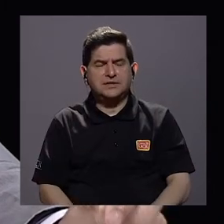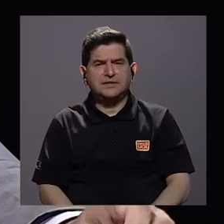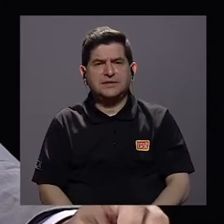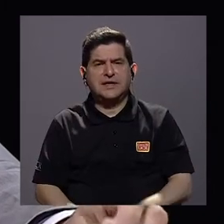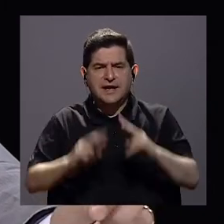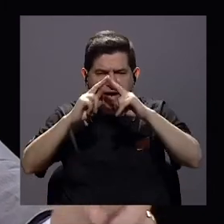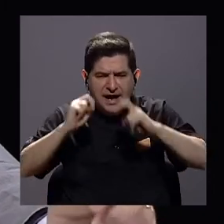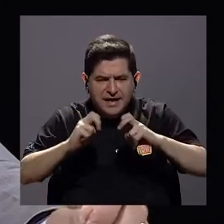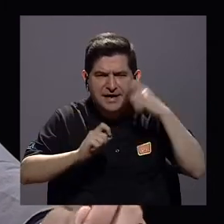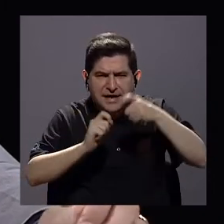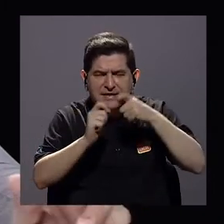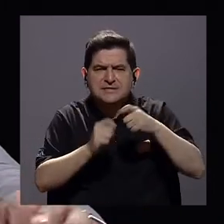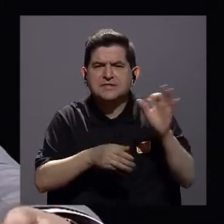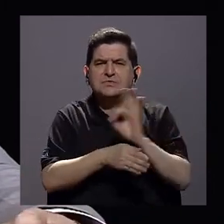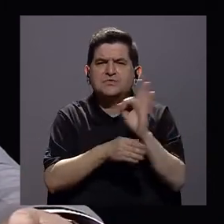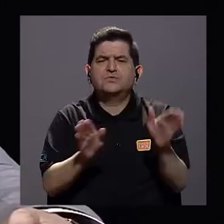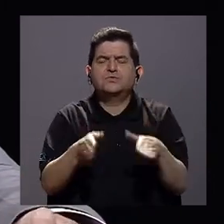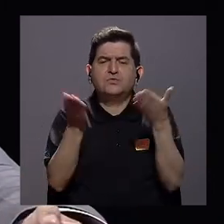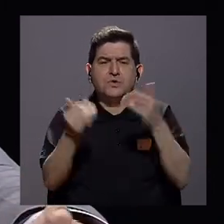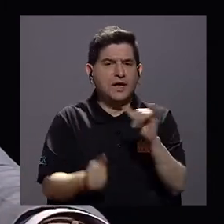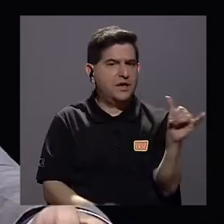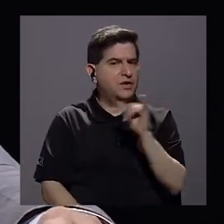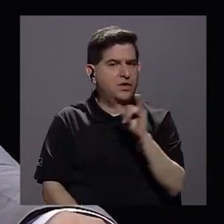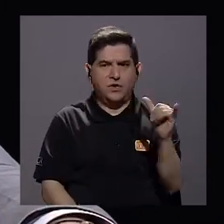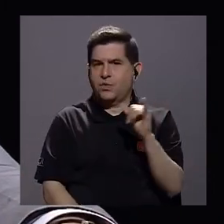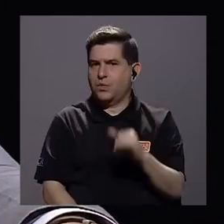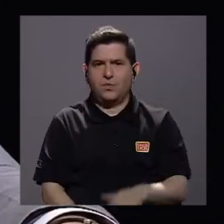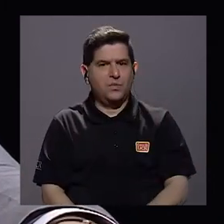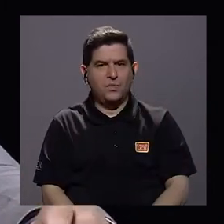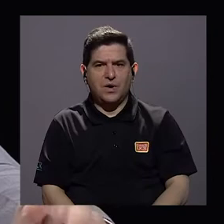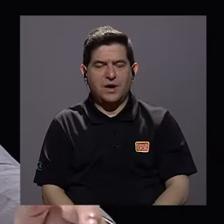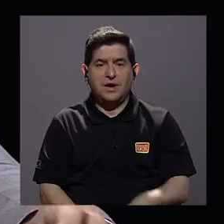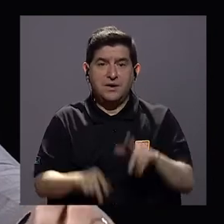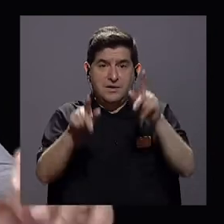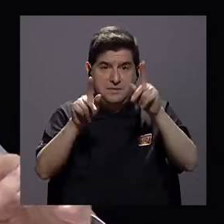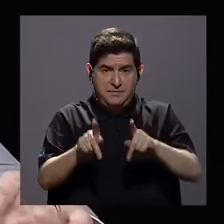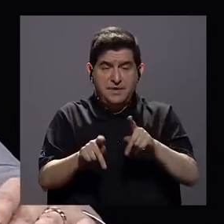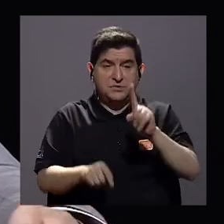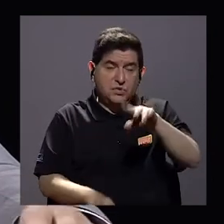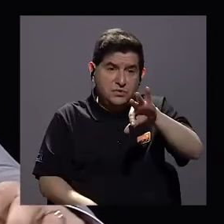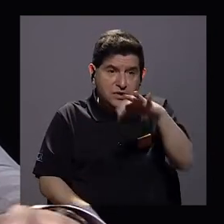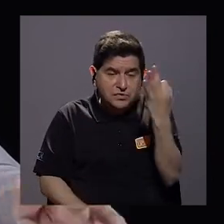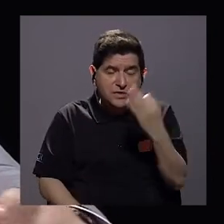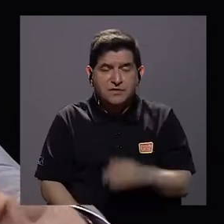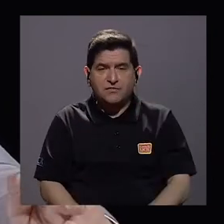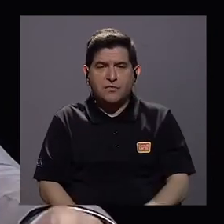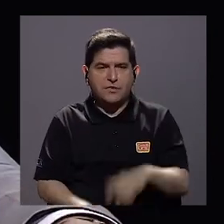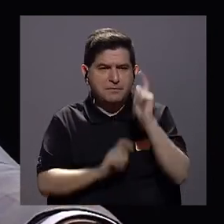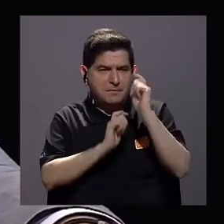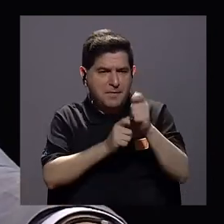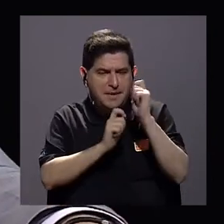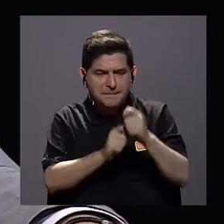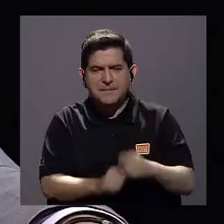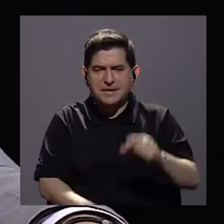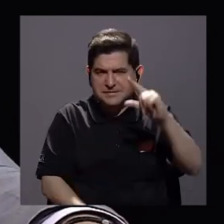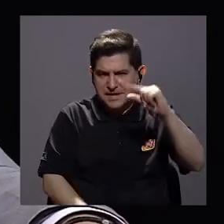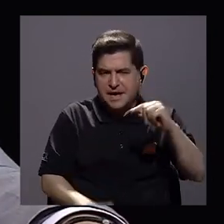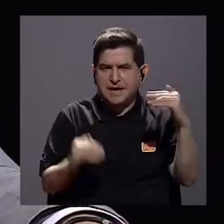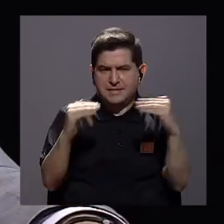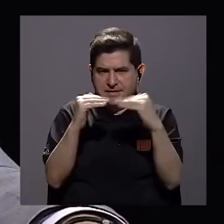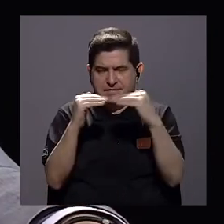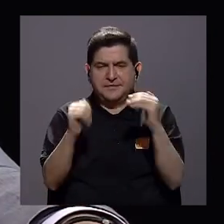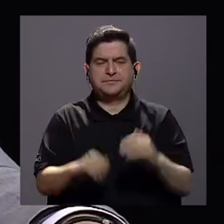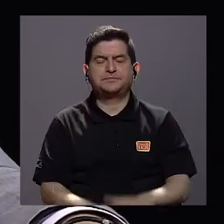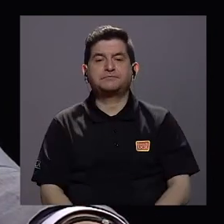detalle clínico de cómo es que funcionan, porque no son los mismos que hacen de algún modo esa pesca de una manera más artesanal. Así